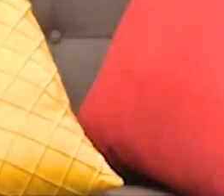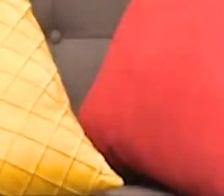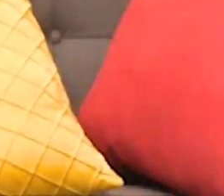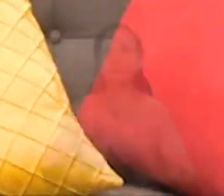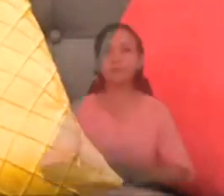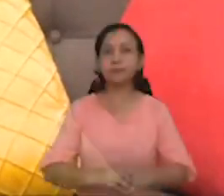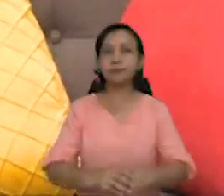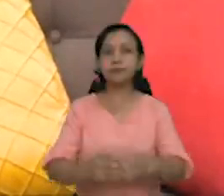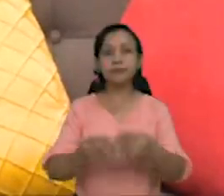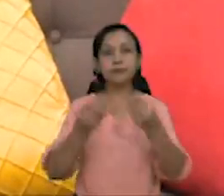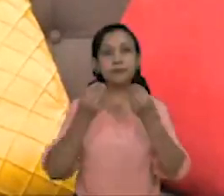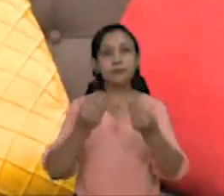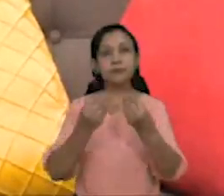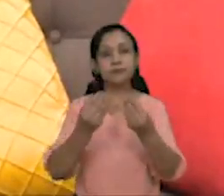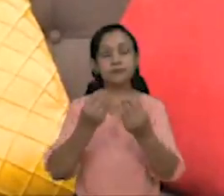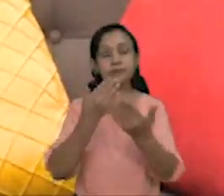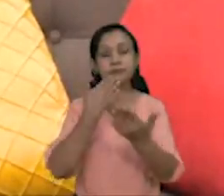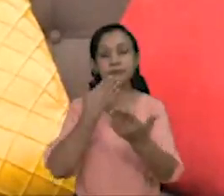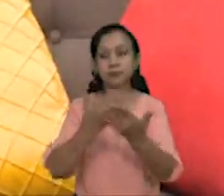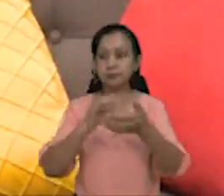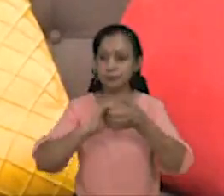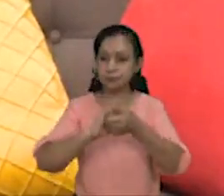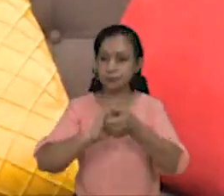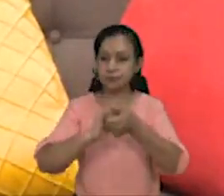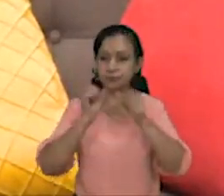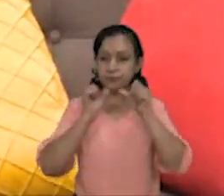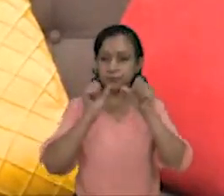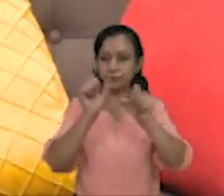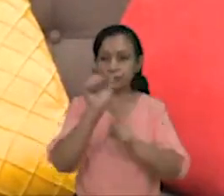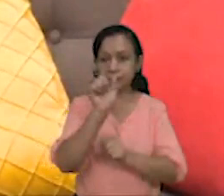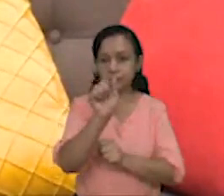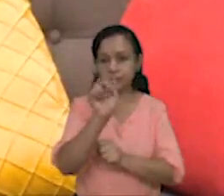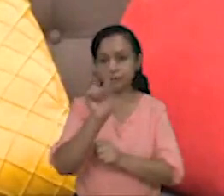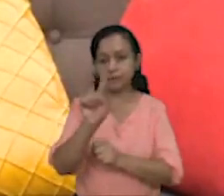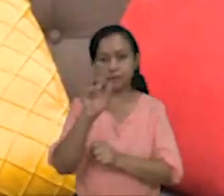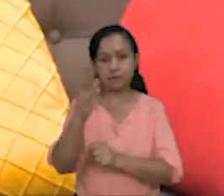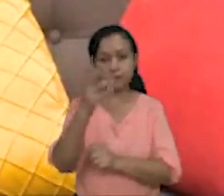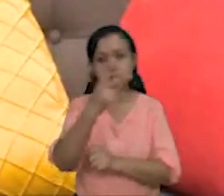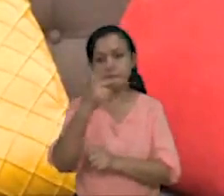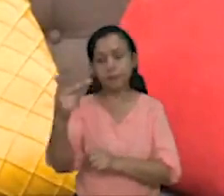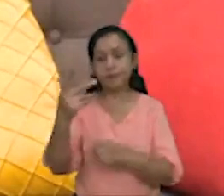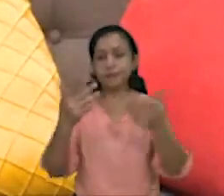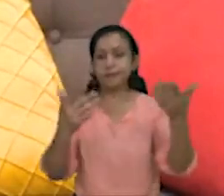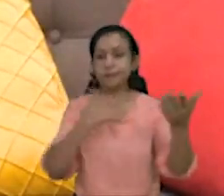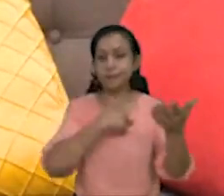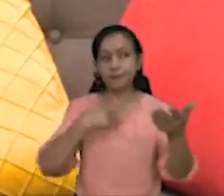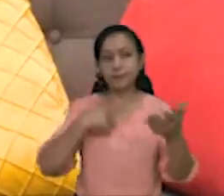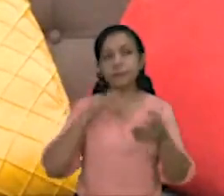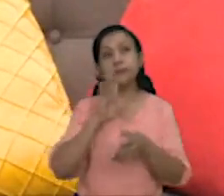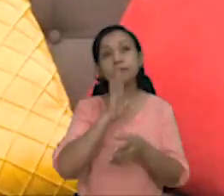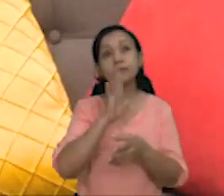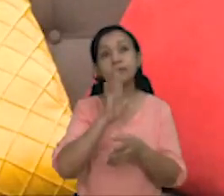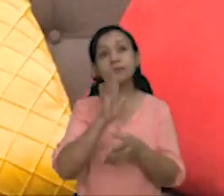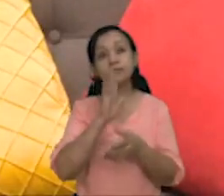Muchas gracias, amigos televidentes, por continuar con nosotros acá en nuestro programa Desde el Parlamento, en el cual hemos estado